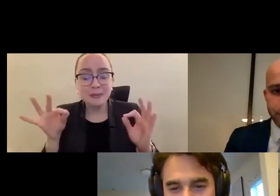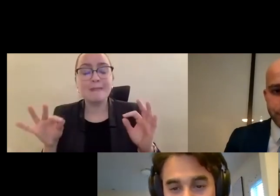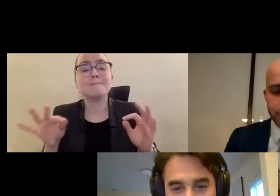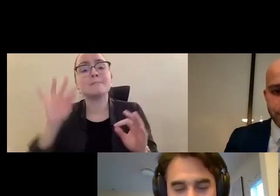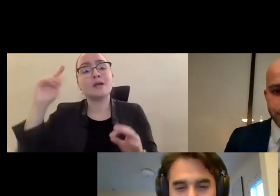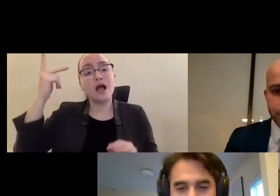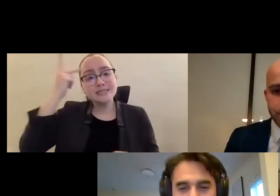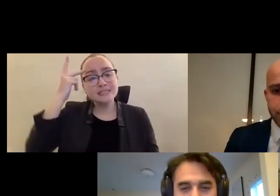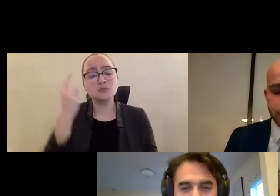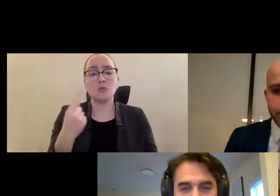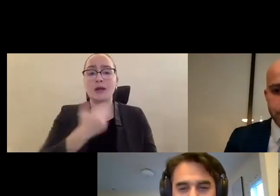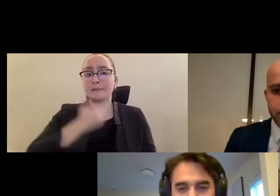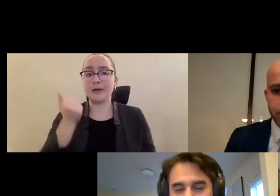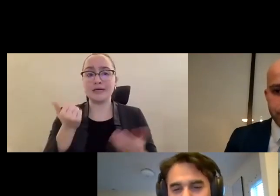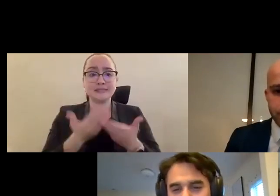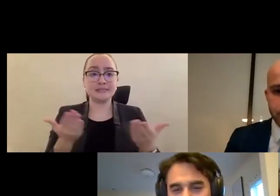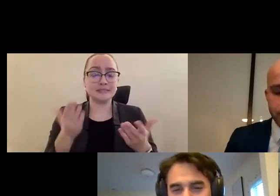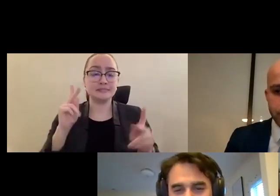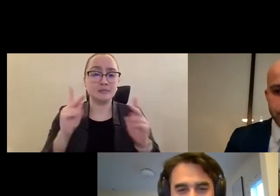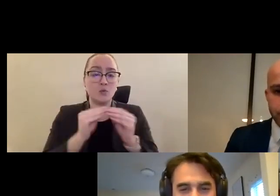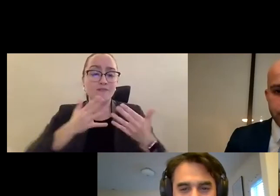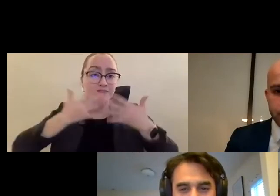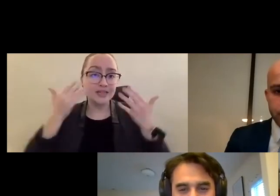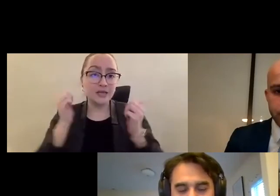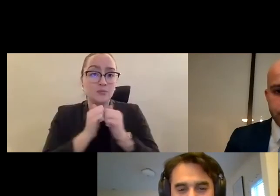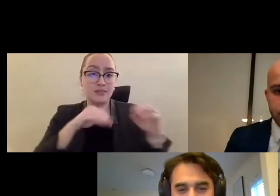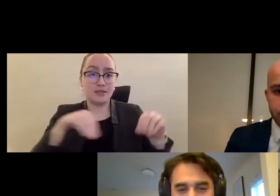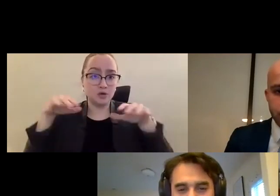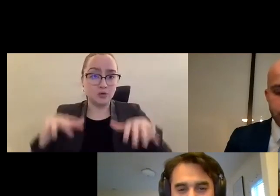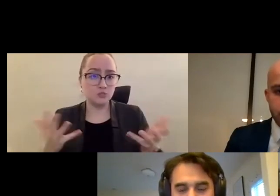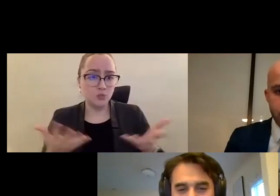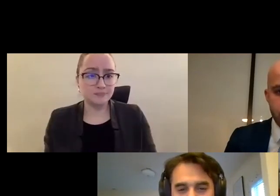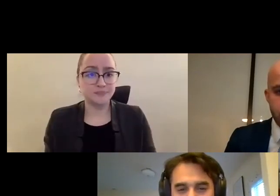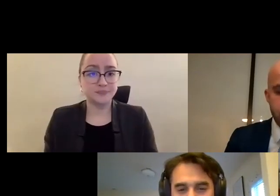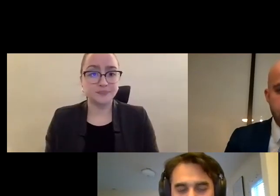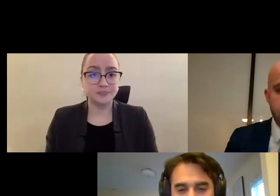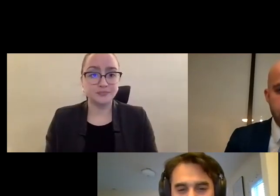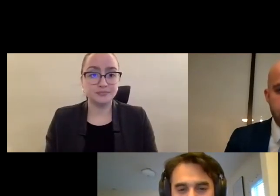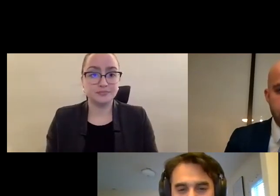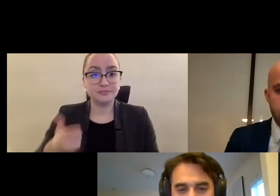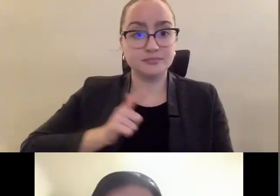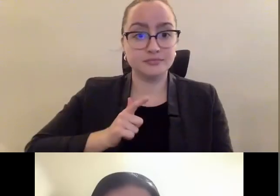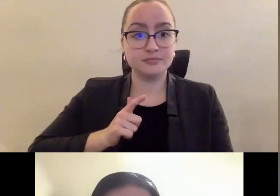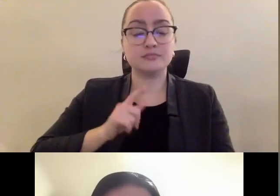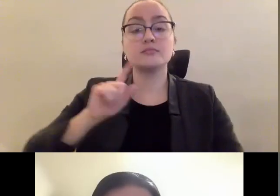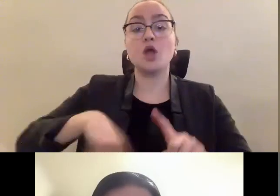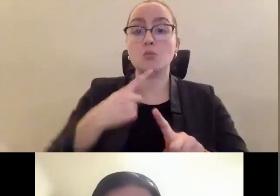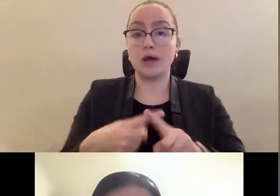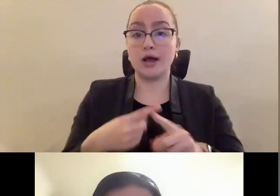¿Cuáles son los argumentos que puede hacer que gente sea más